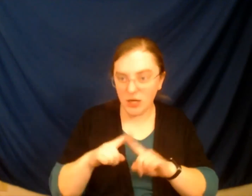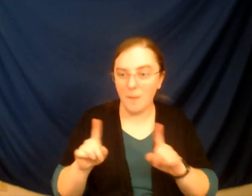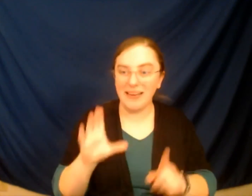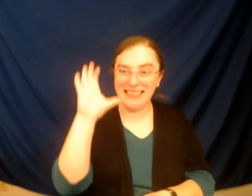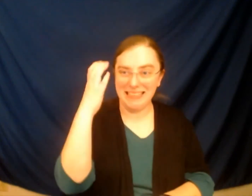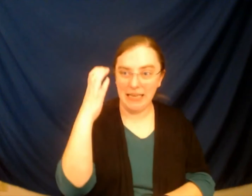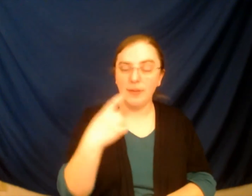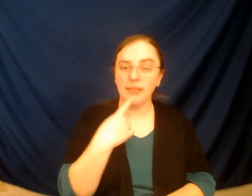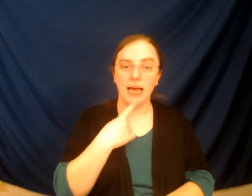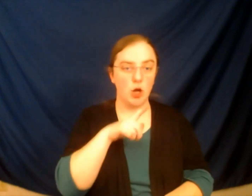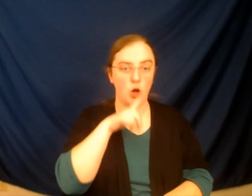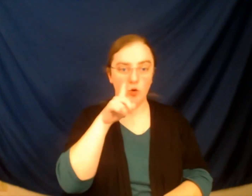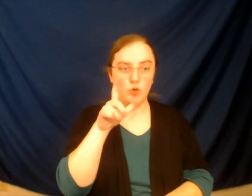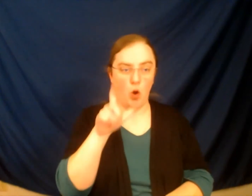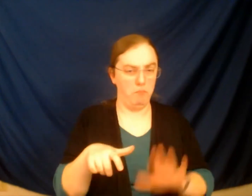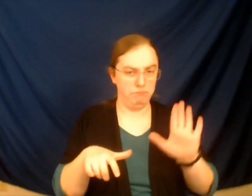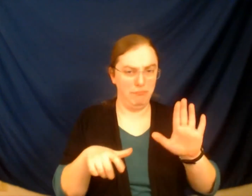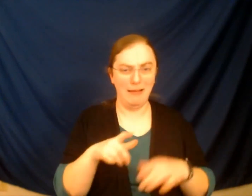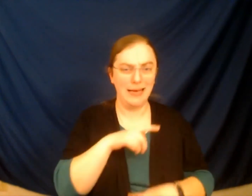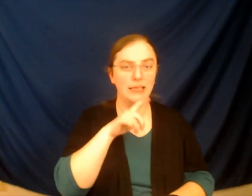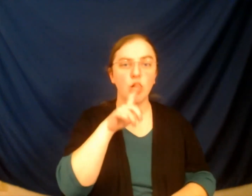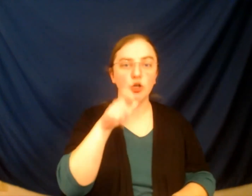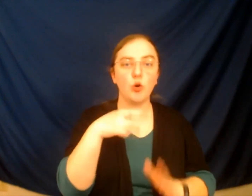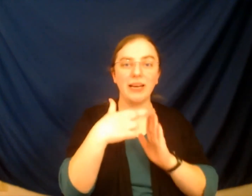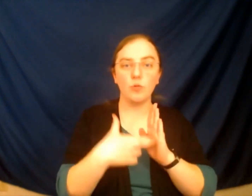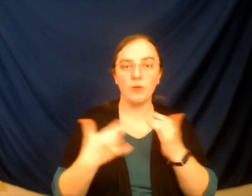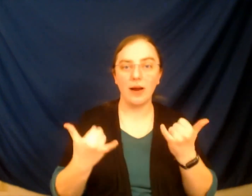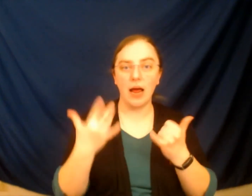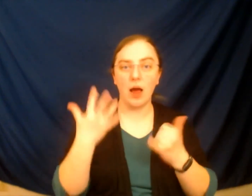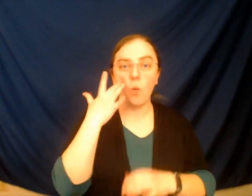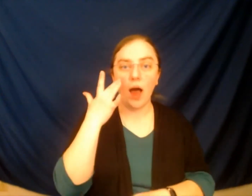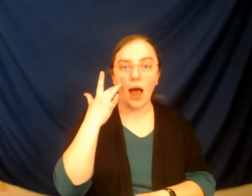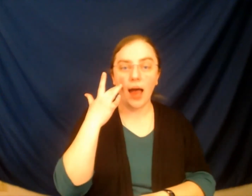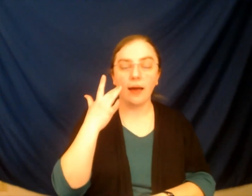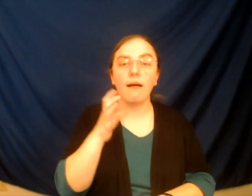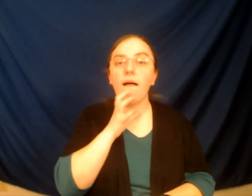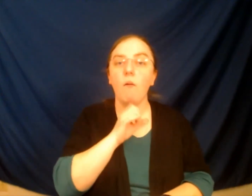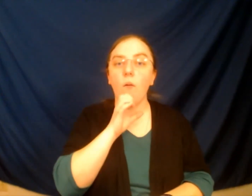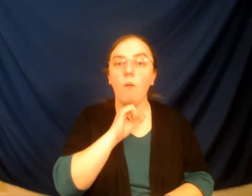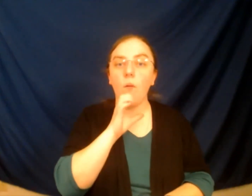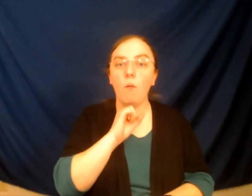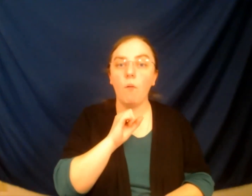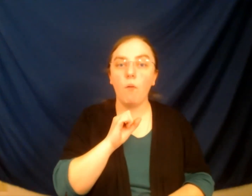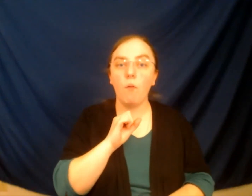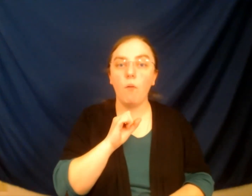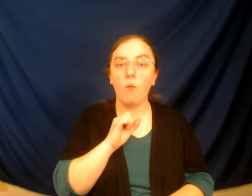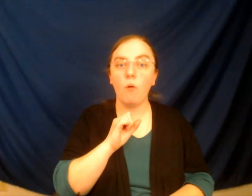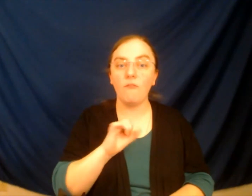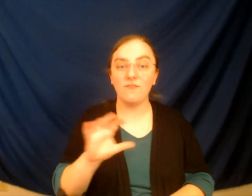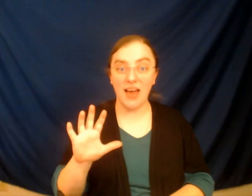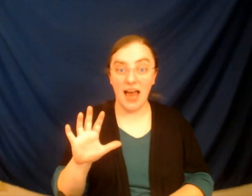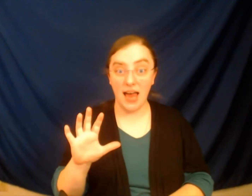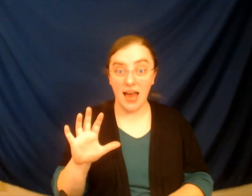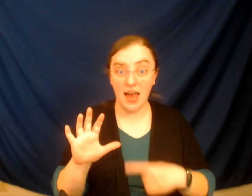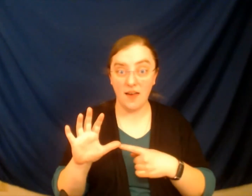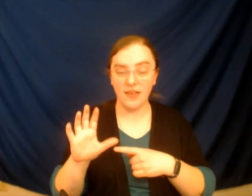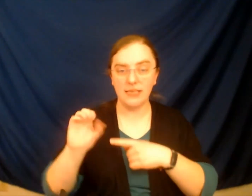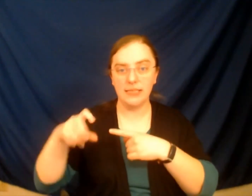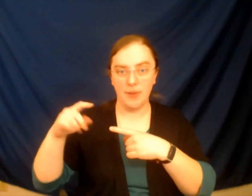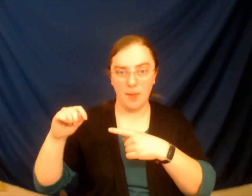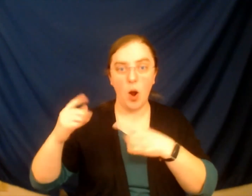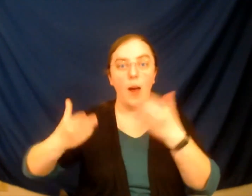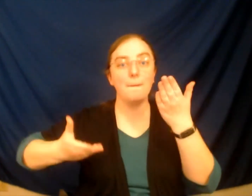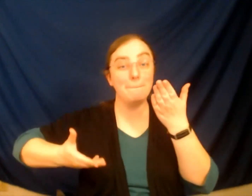como estudiante al ASC o de Woodway Center, al centro de Woodway. ¿Sabe